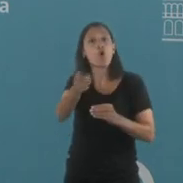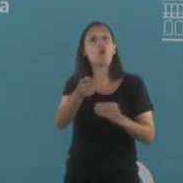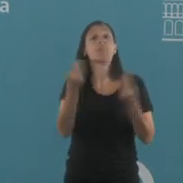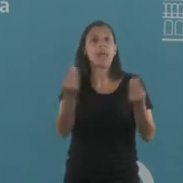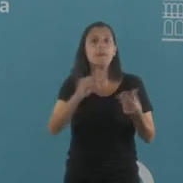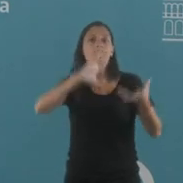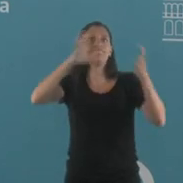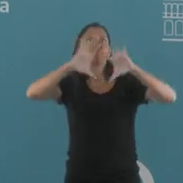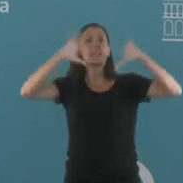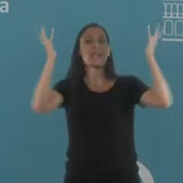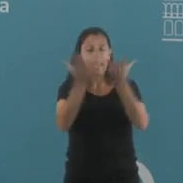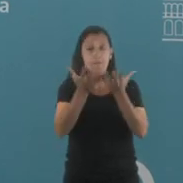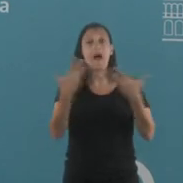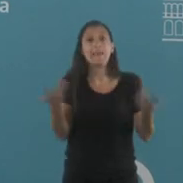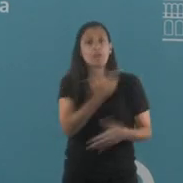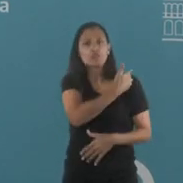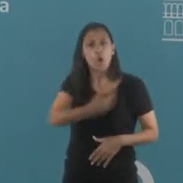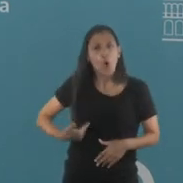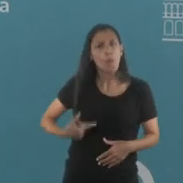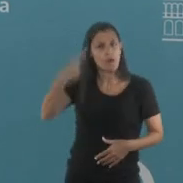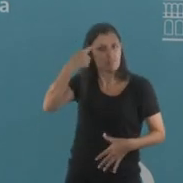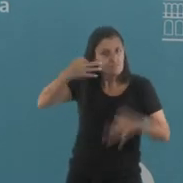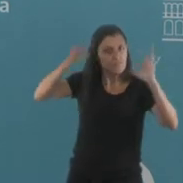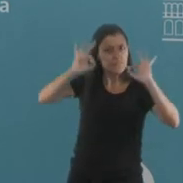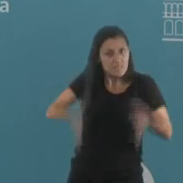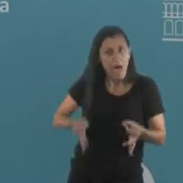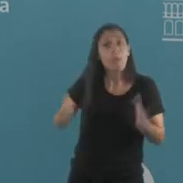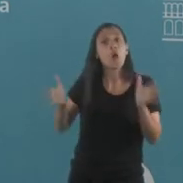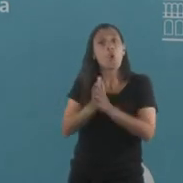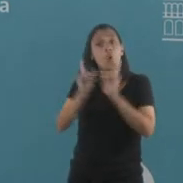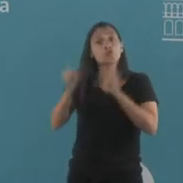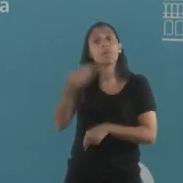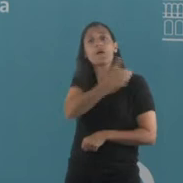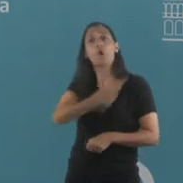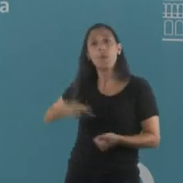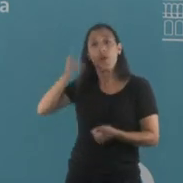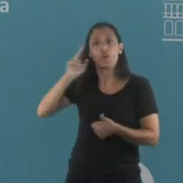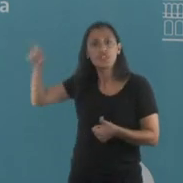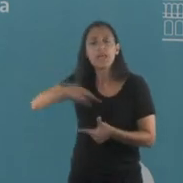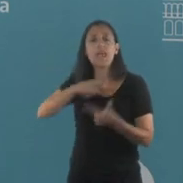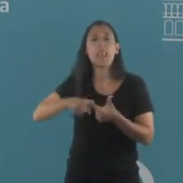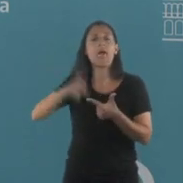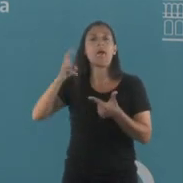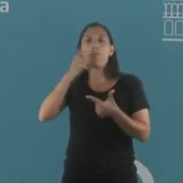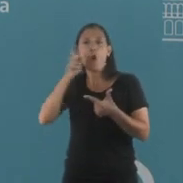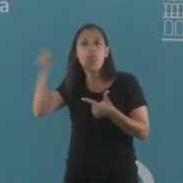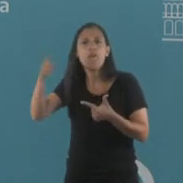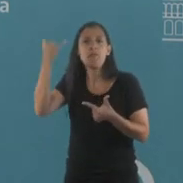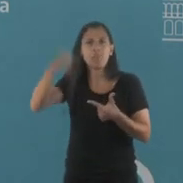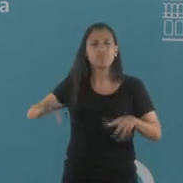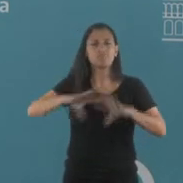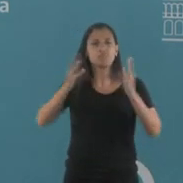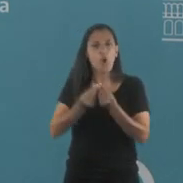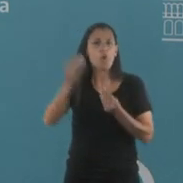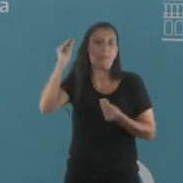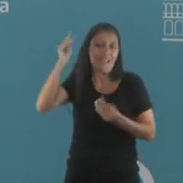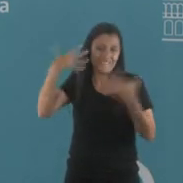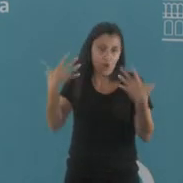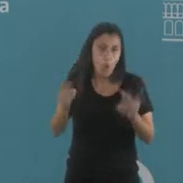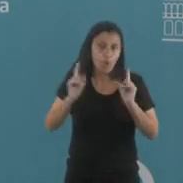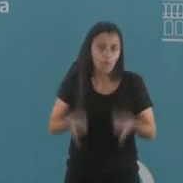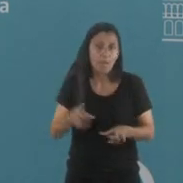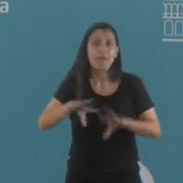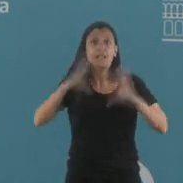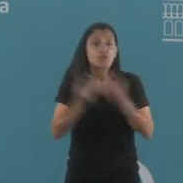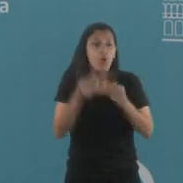Por lo tanto, el gobierno es absolutamente consciente, junto con el gobierno de Chile, junto con el gobierno de Bolivia, de que estos son recursos, y de Brasil, por supuesto, también,